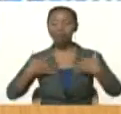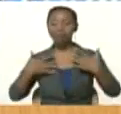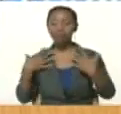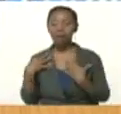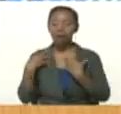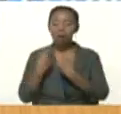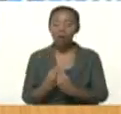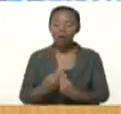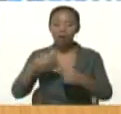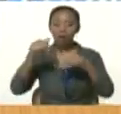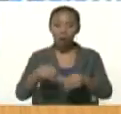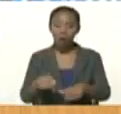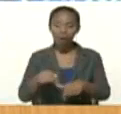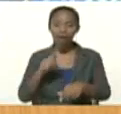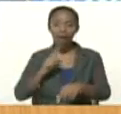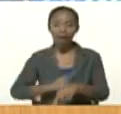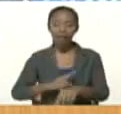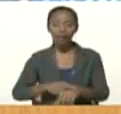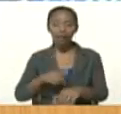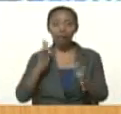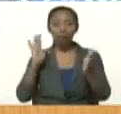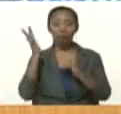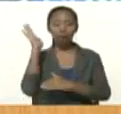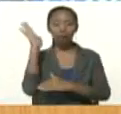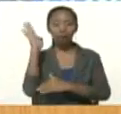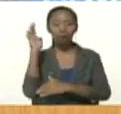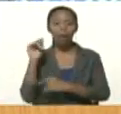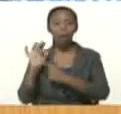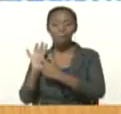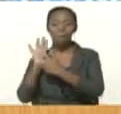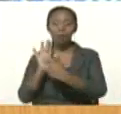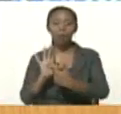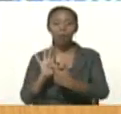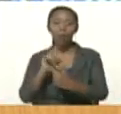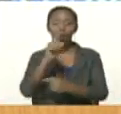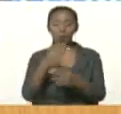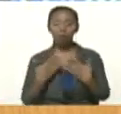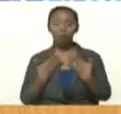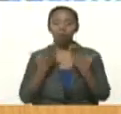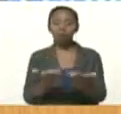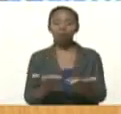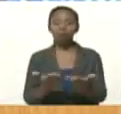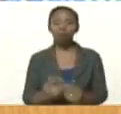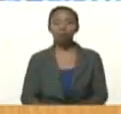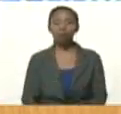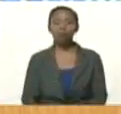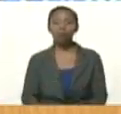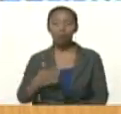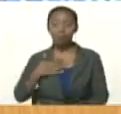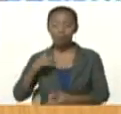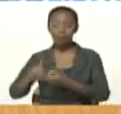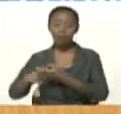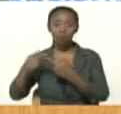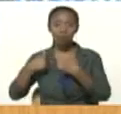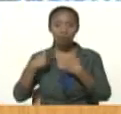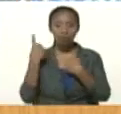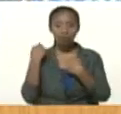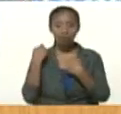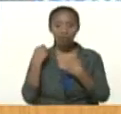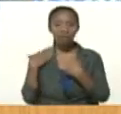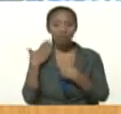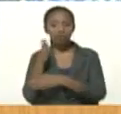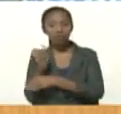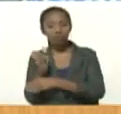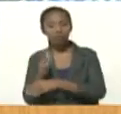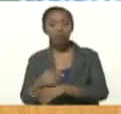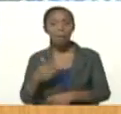precisamente en este acto. Quiero presentarles entonces, darles un regalito. Silly y yo fuimos ayer, porque yo tengo mi